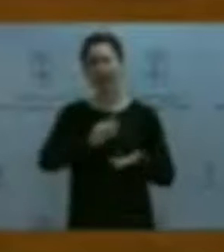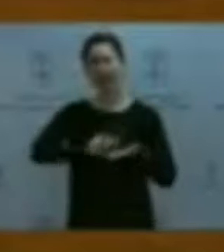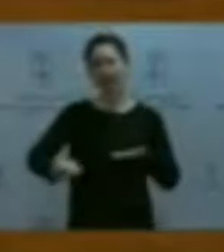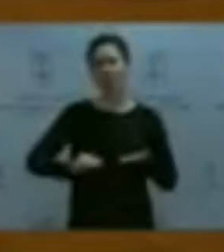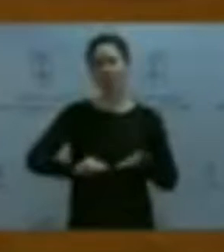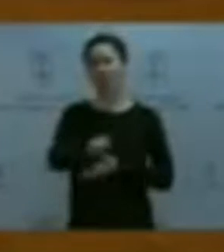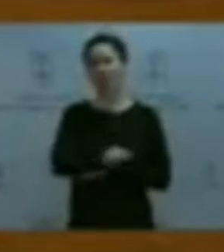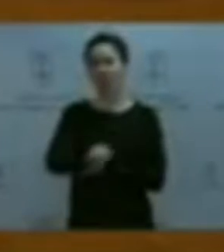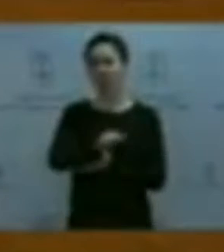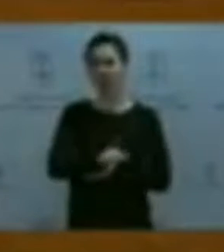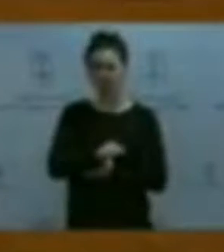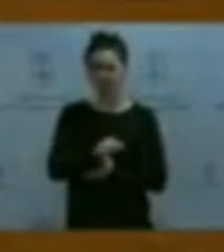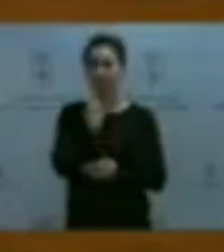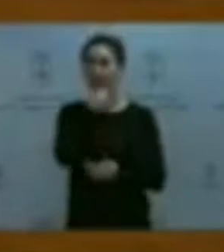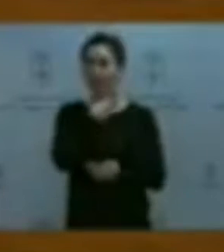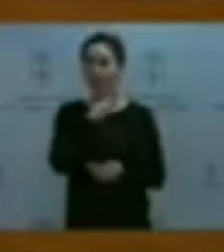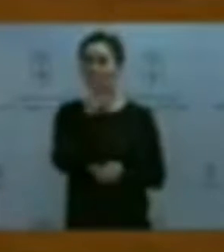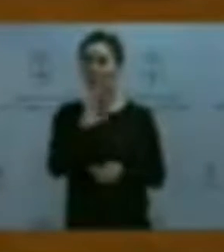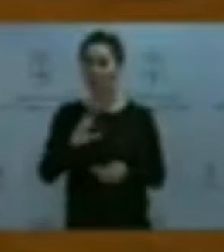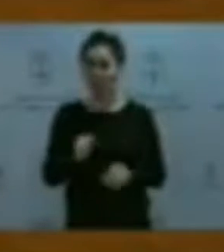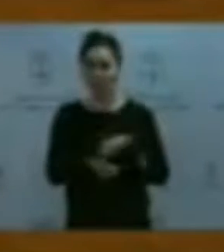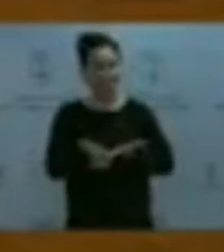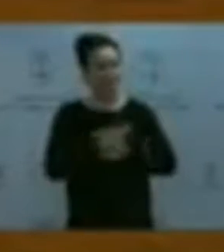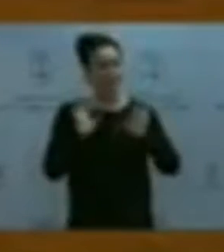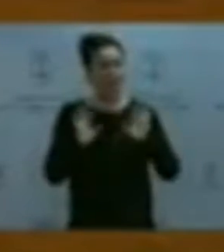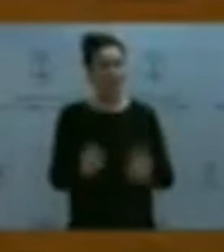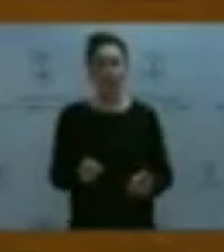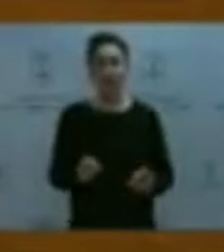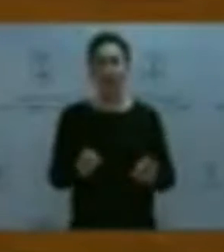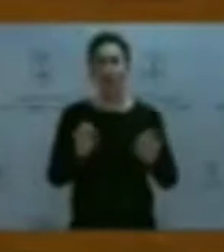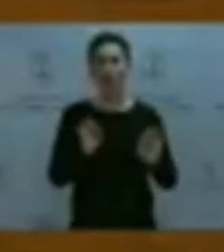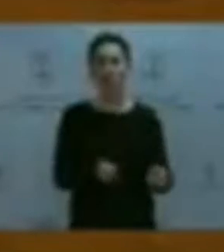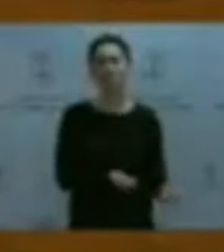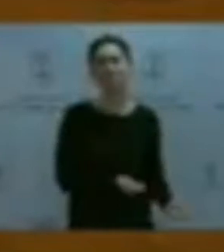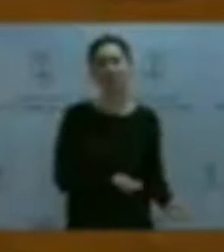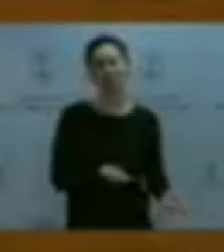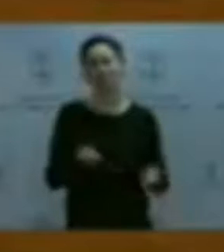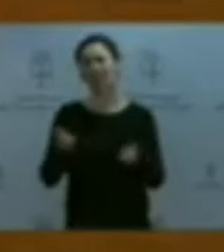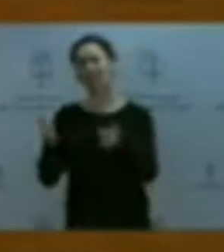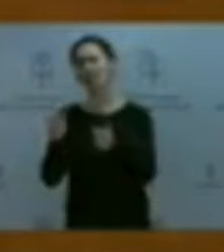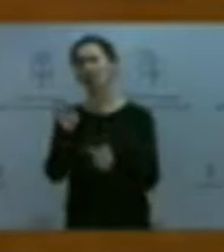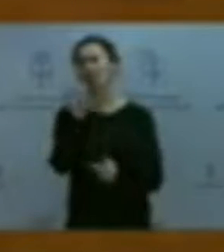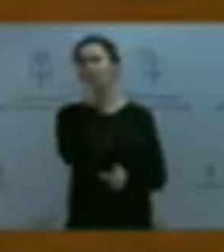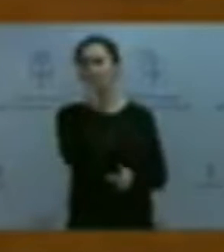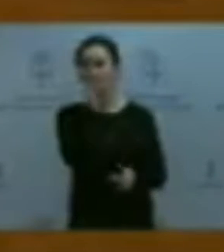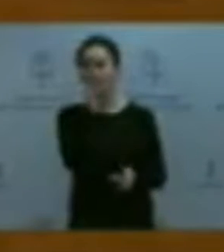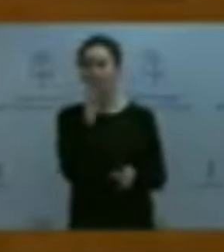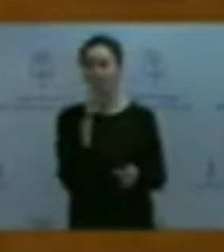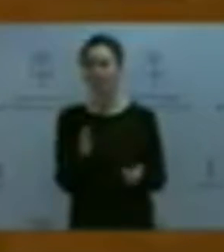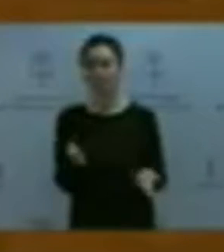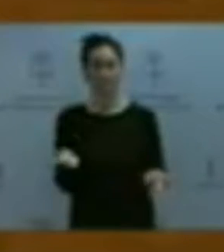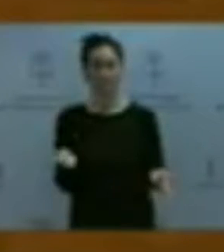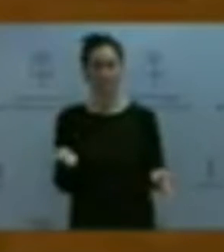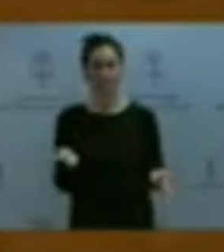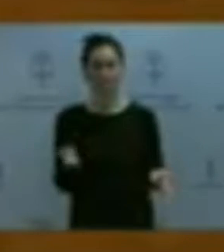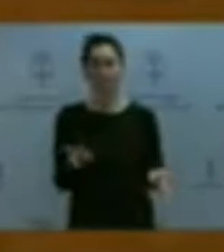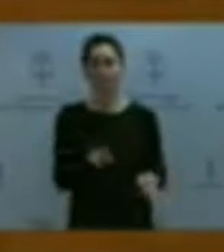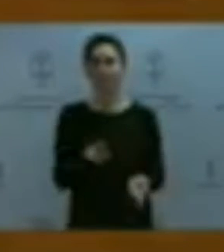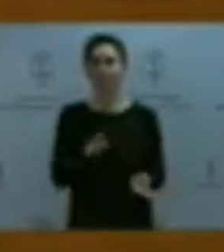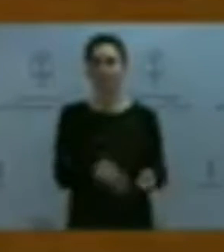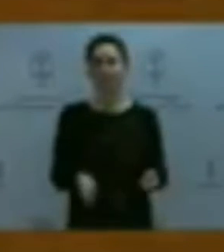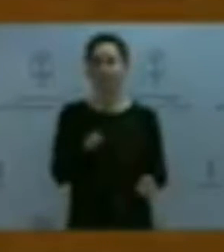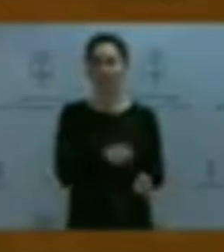y por qué no se han trasladado aún las instalaciones que aún están con actividad en el mismo, como por ejemplo la lavandería. No se puede